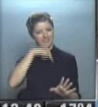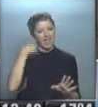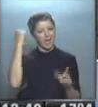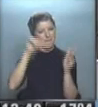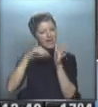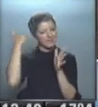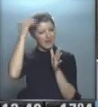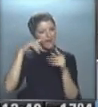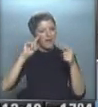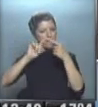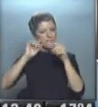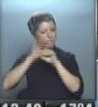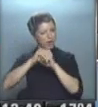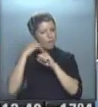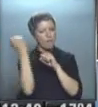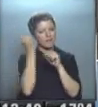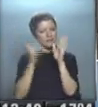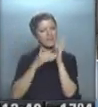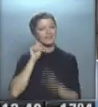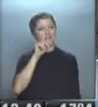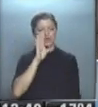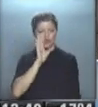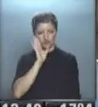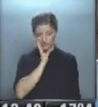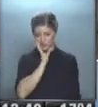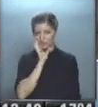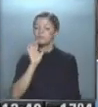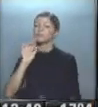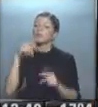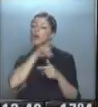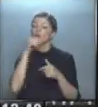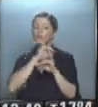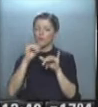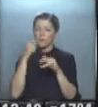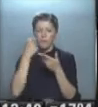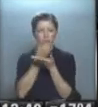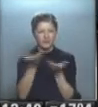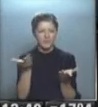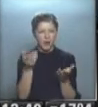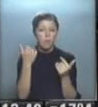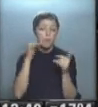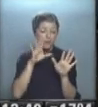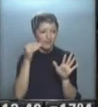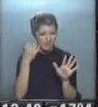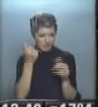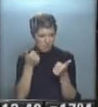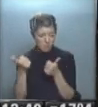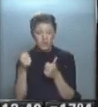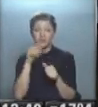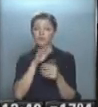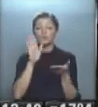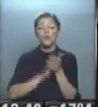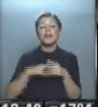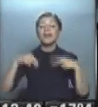tema interesante, que es realmente para profundizarlo tal vez en algún otro informe, es cómo se ha dado una vuelta de tuerca el